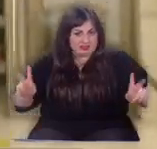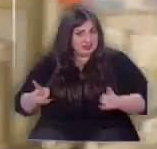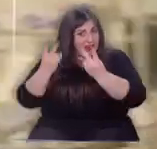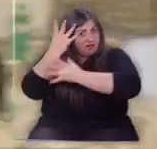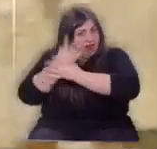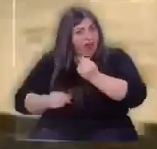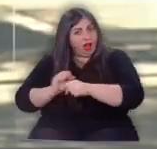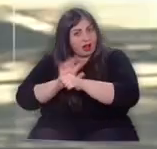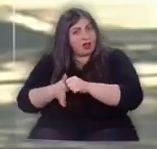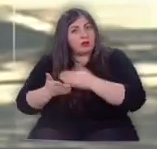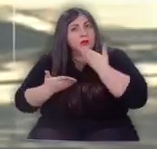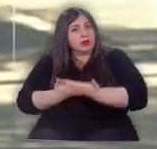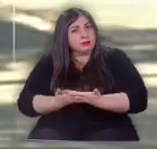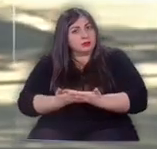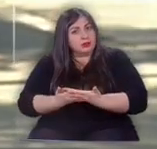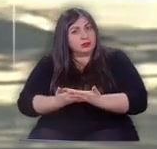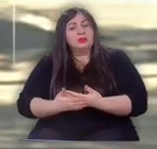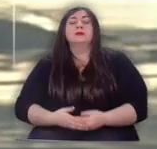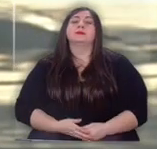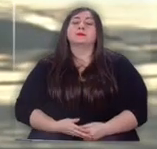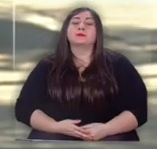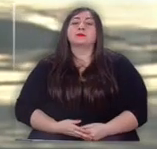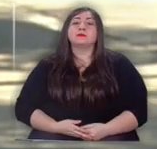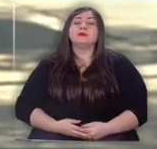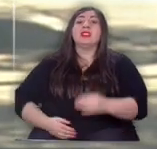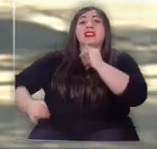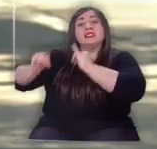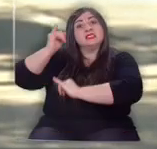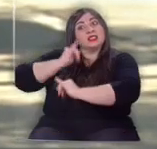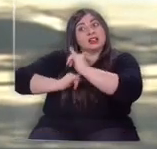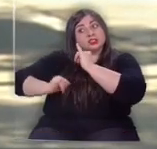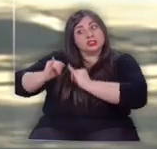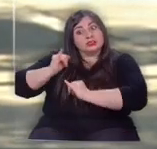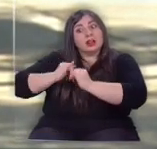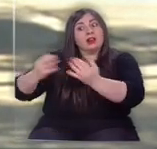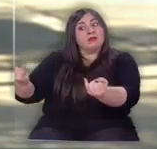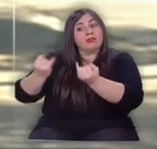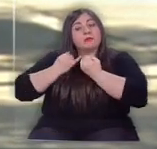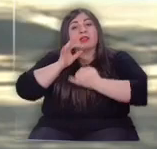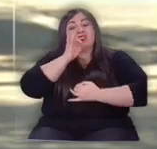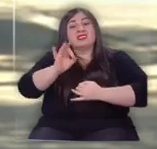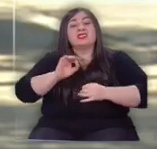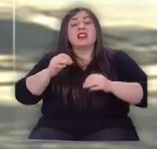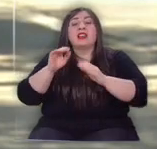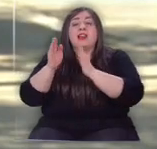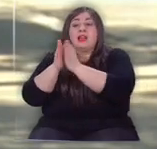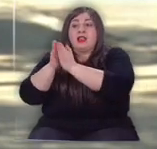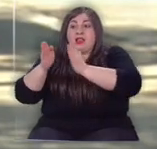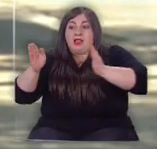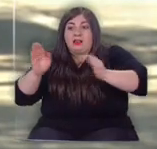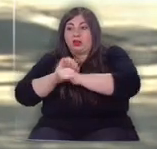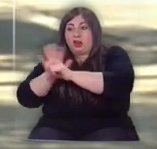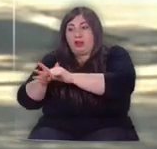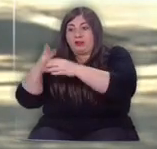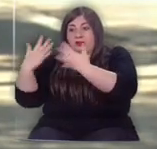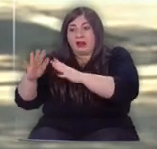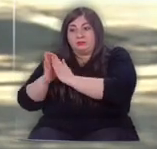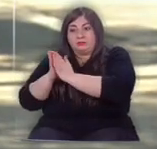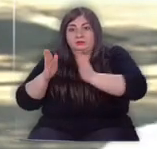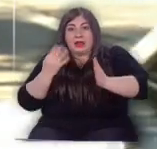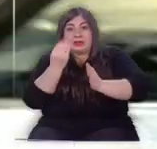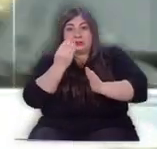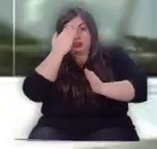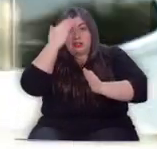recuperado? Y la literatura internacional sugiere muy fuertemente que después de 14 días de haber sido infectado,